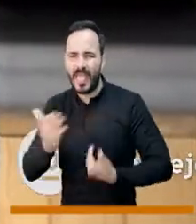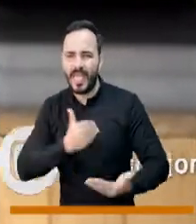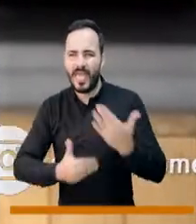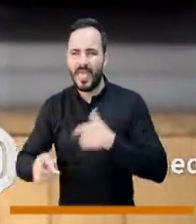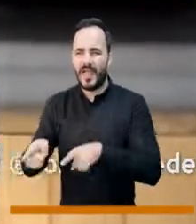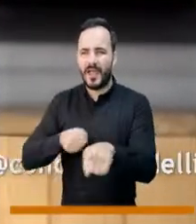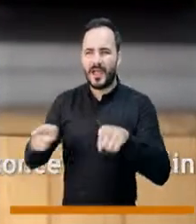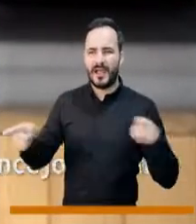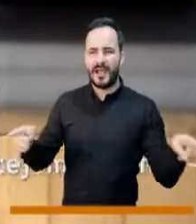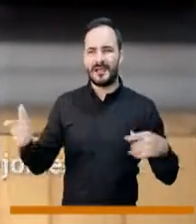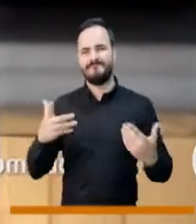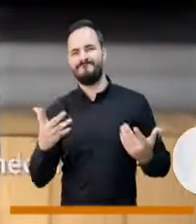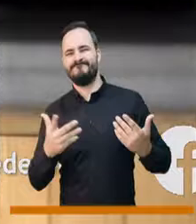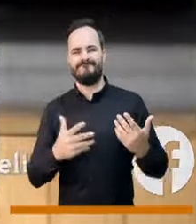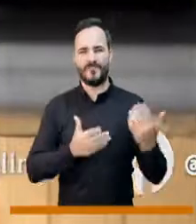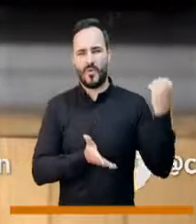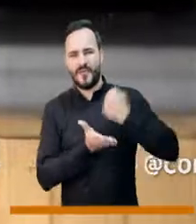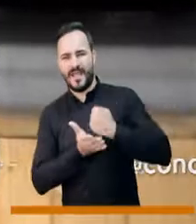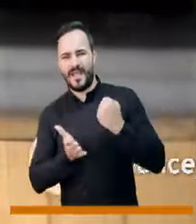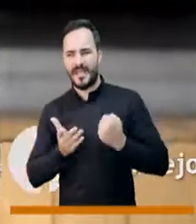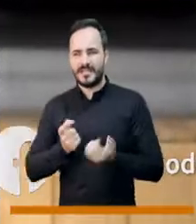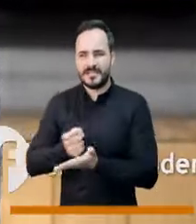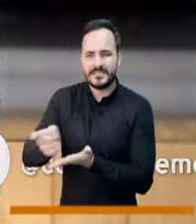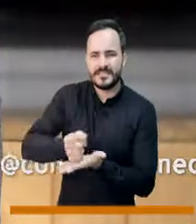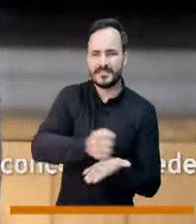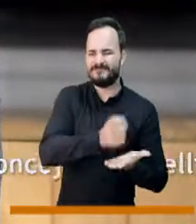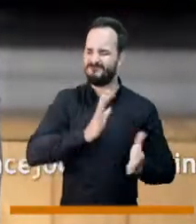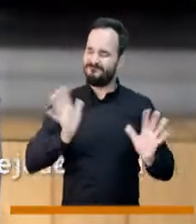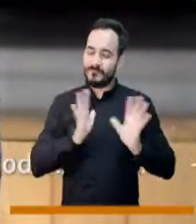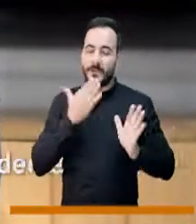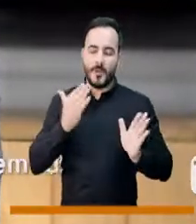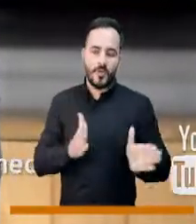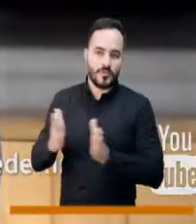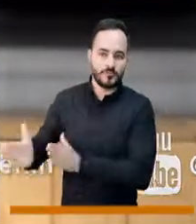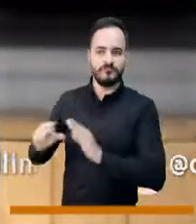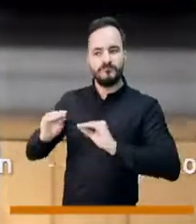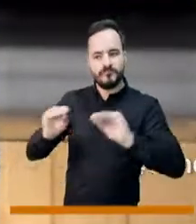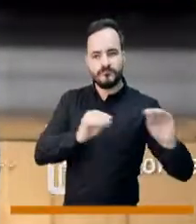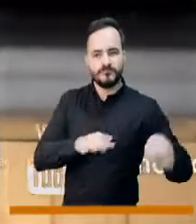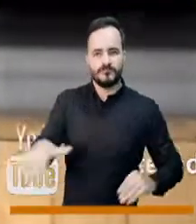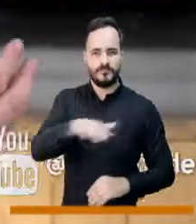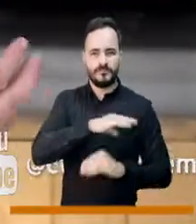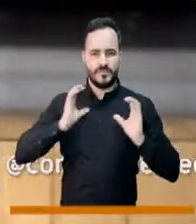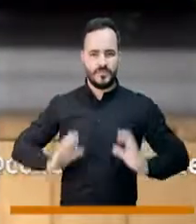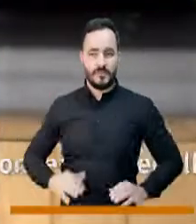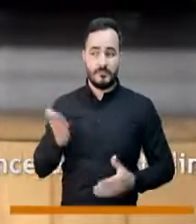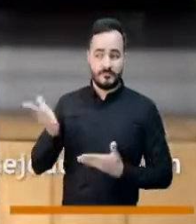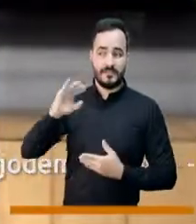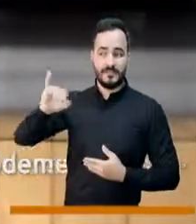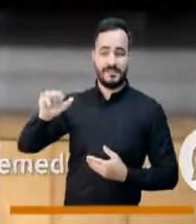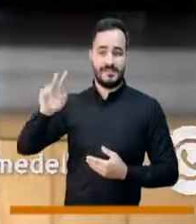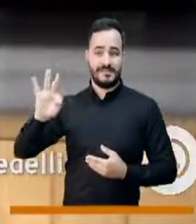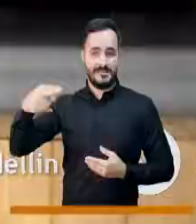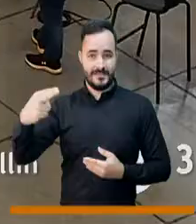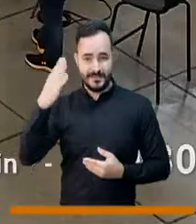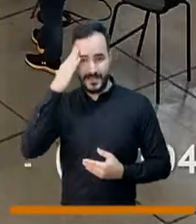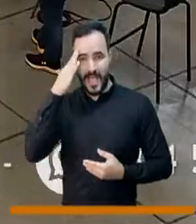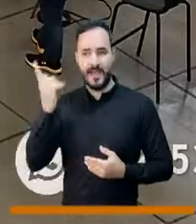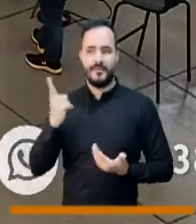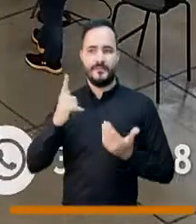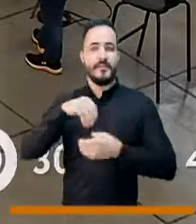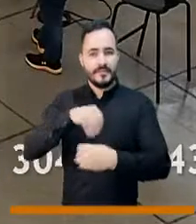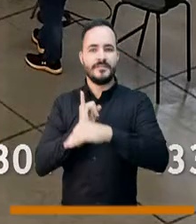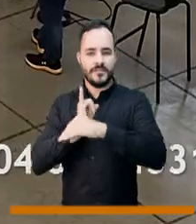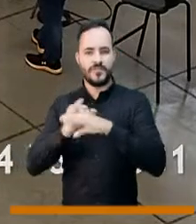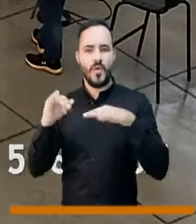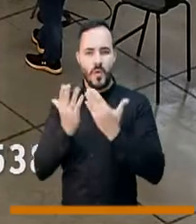y otras dinámicas propias de la democracia tradicional. Yo lo que creo es que hay que hacer formación ciudadana, Janet que sabe de eso, formación